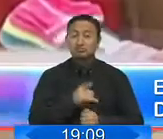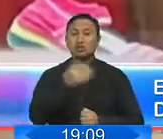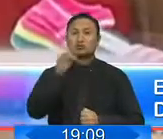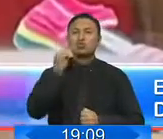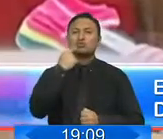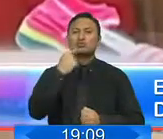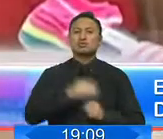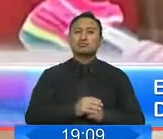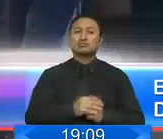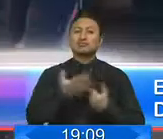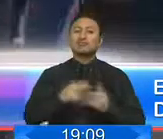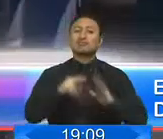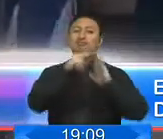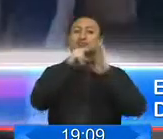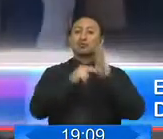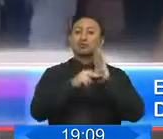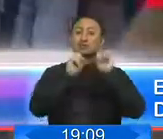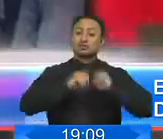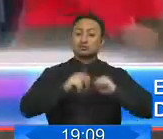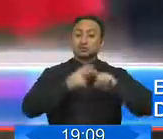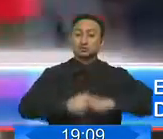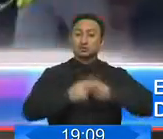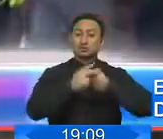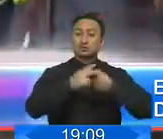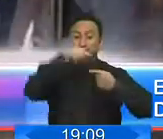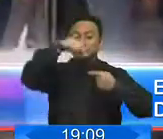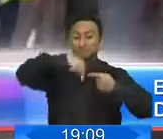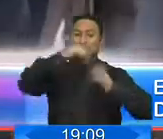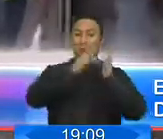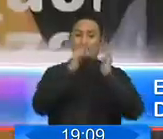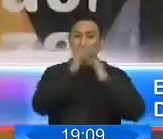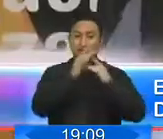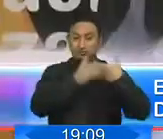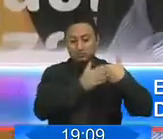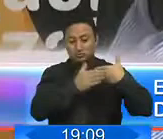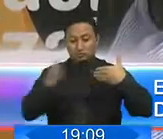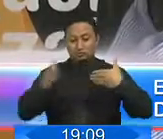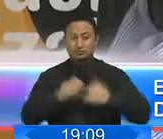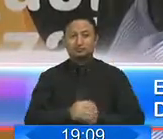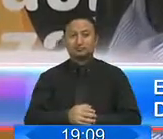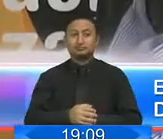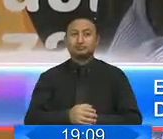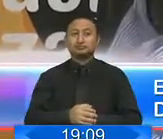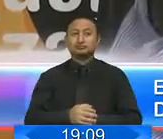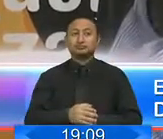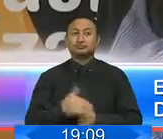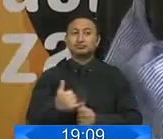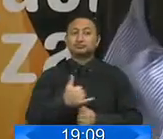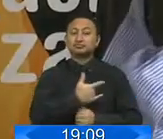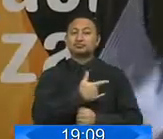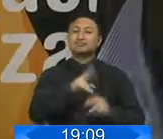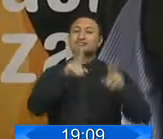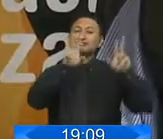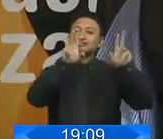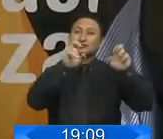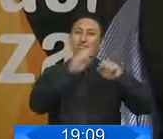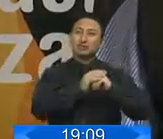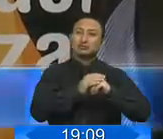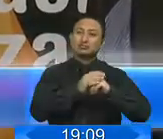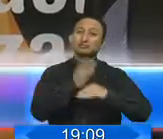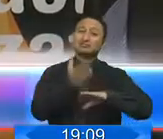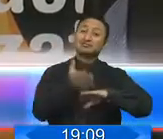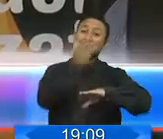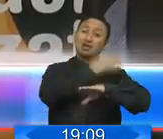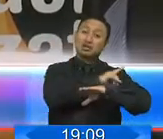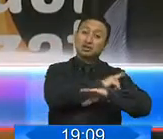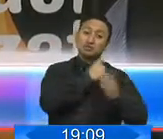que la norma rija a partir de los últimos días del mes de abril. Este es un tema que lo venimos trabajando durante bastante tiempo ya con